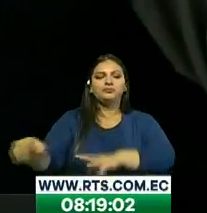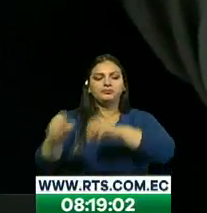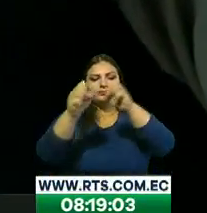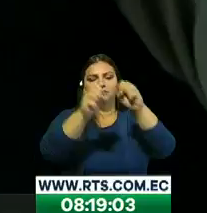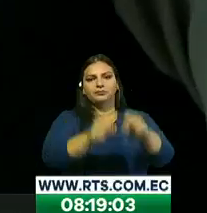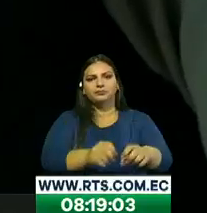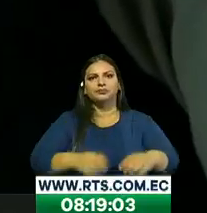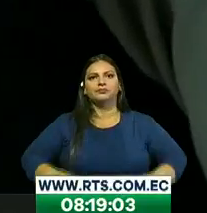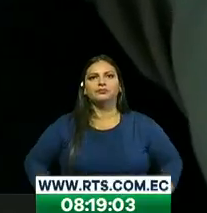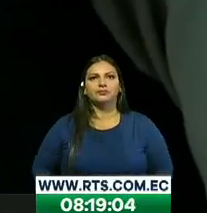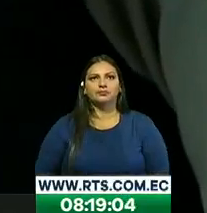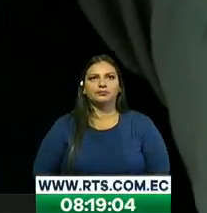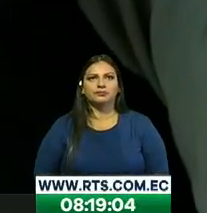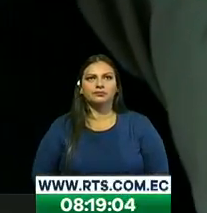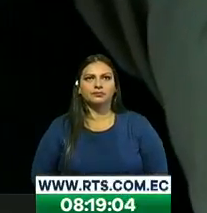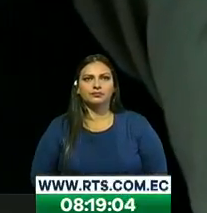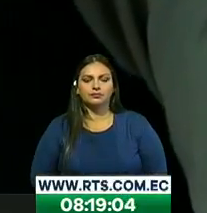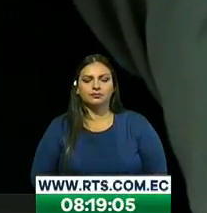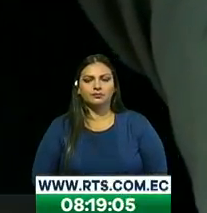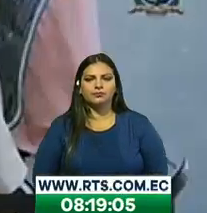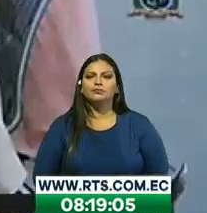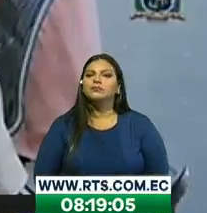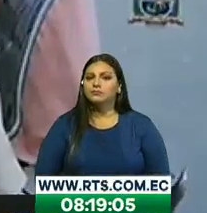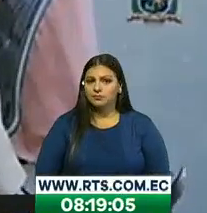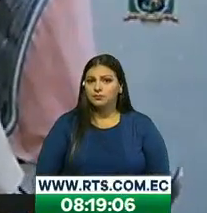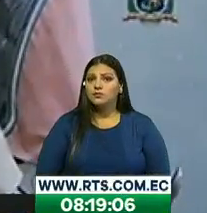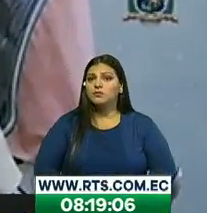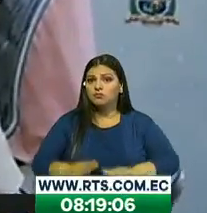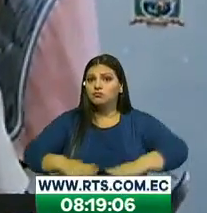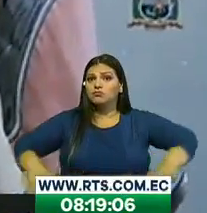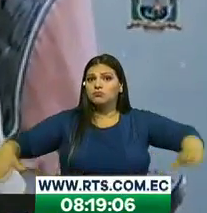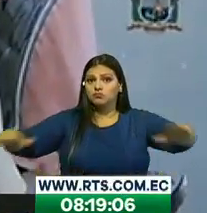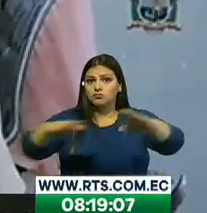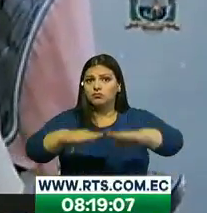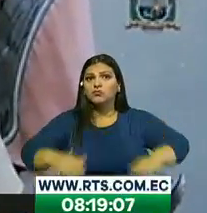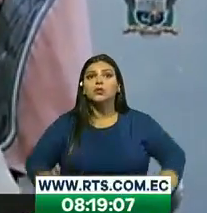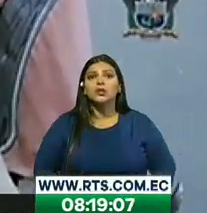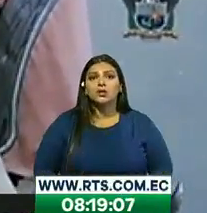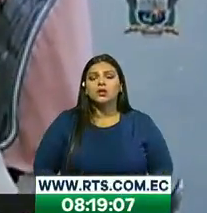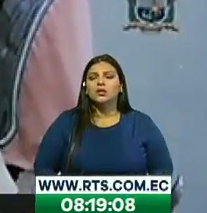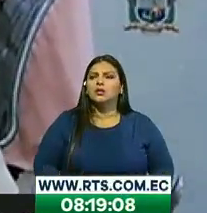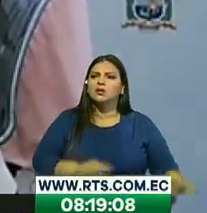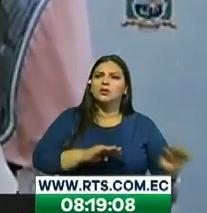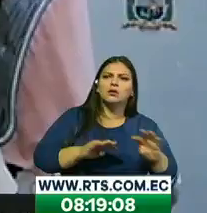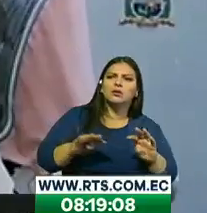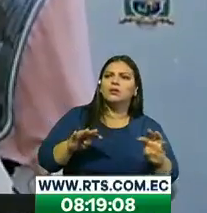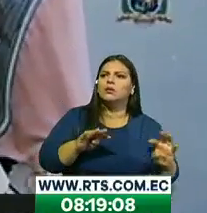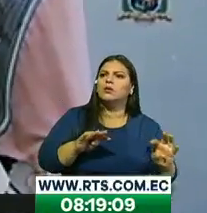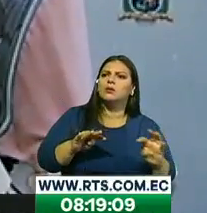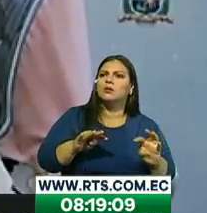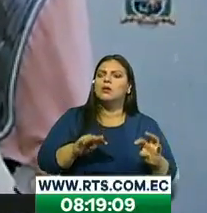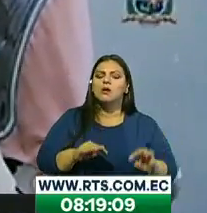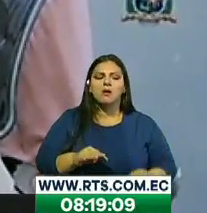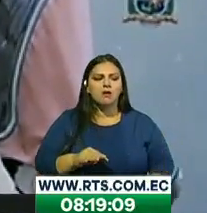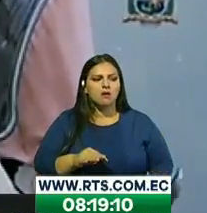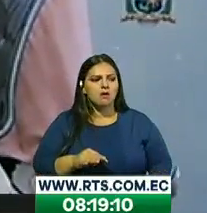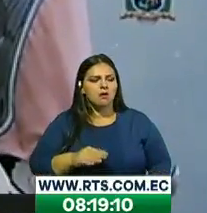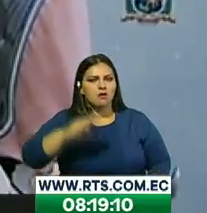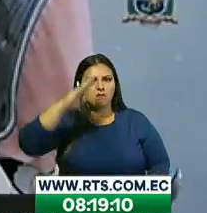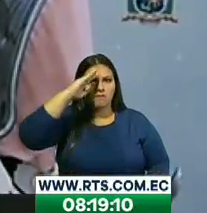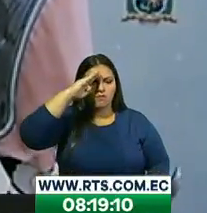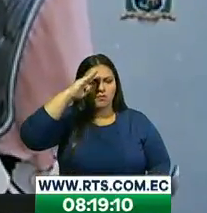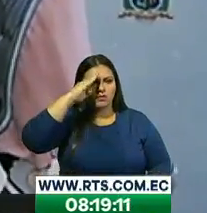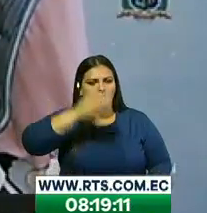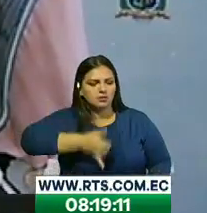buena comunicación con los moradores del sector, denunciaron ya a una unidad policial que minutos antes una persona con